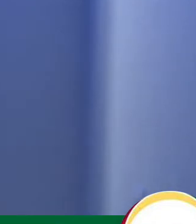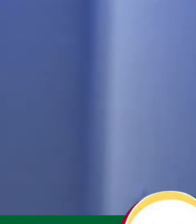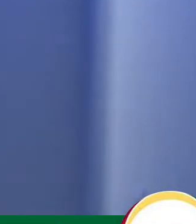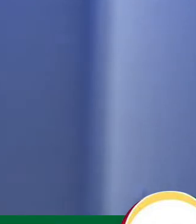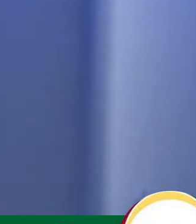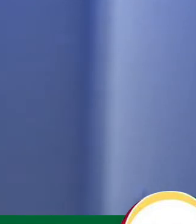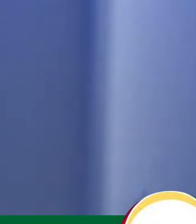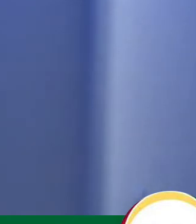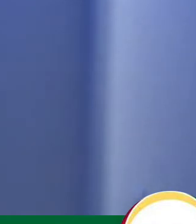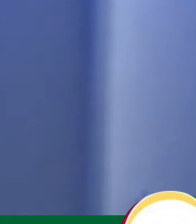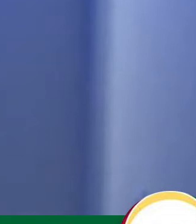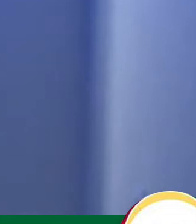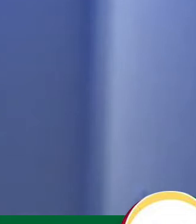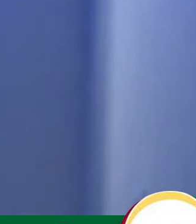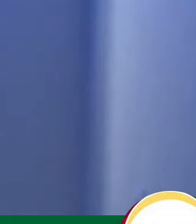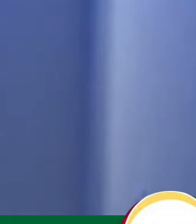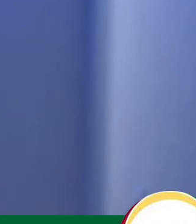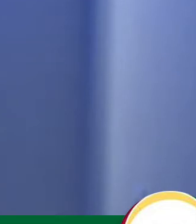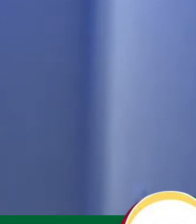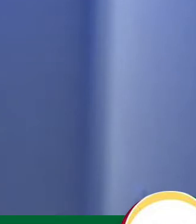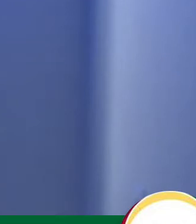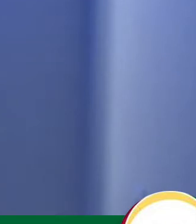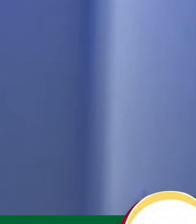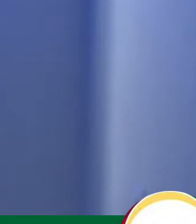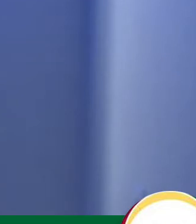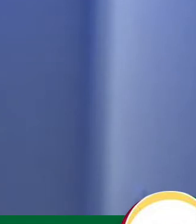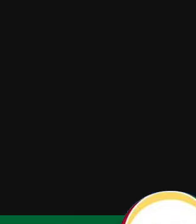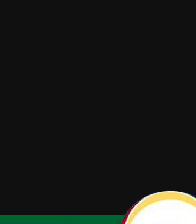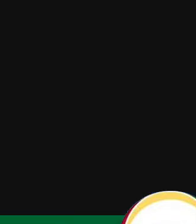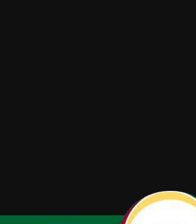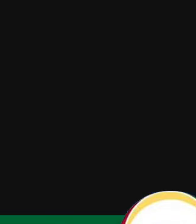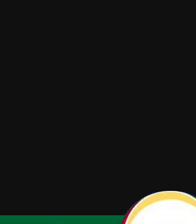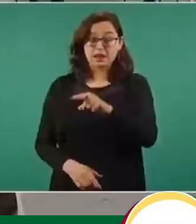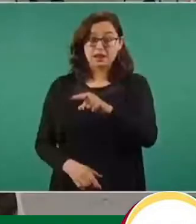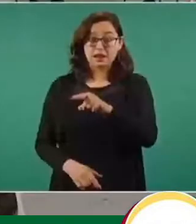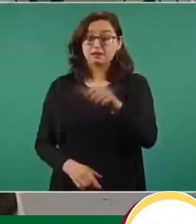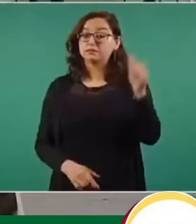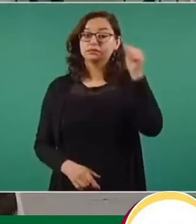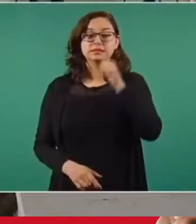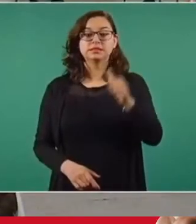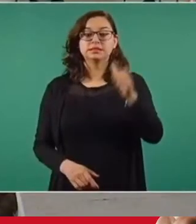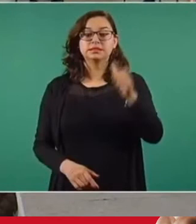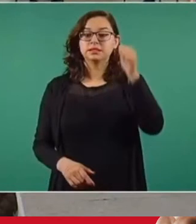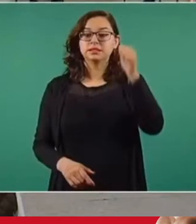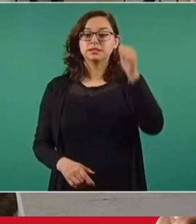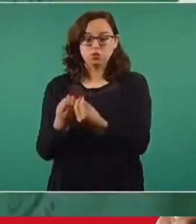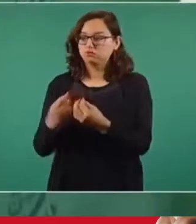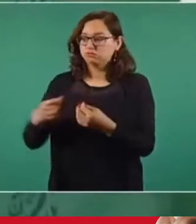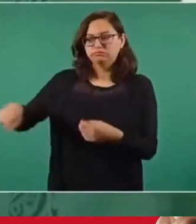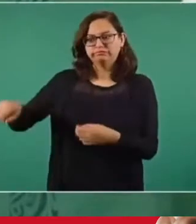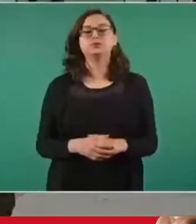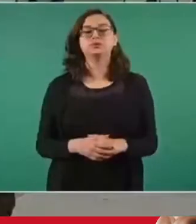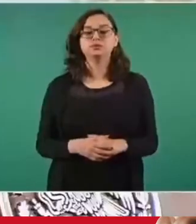realmente este señor que ustedes ven aquí y aquí lo tenemos pacífica el lector por